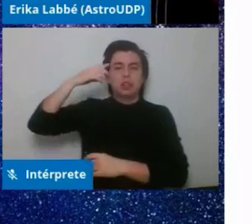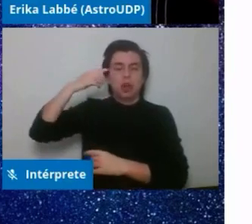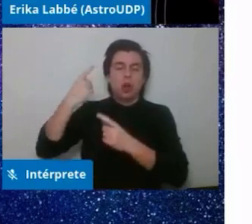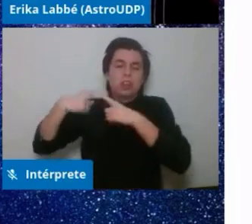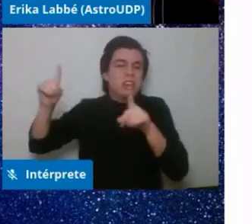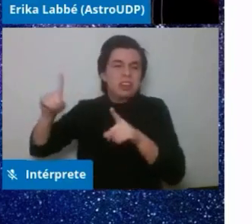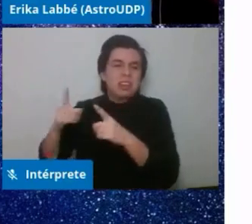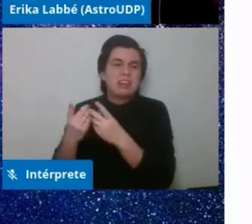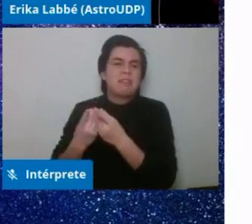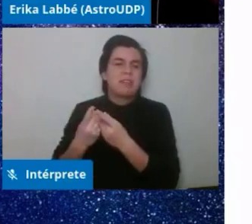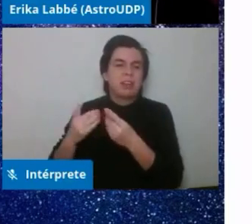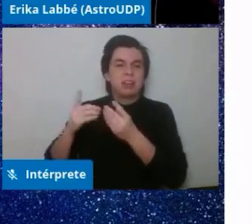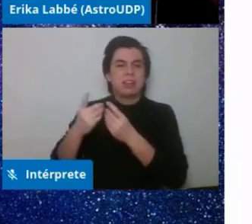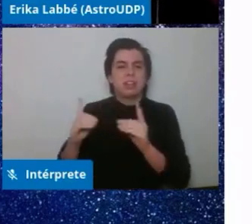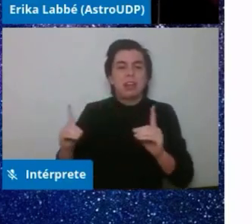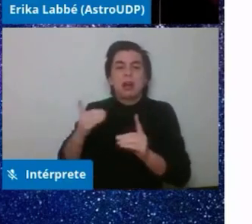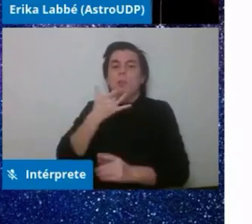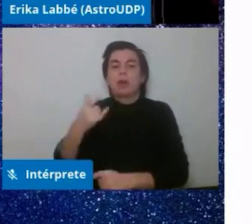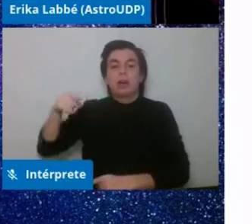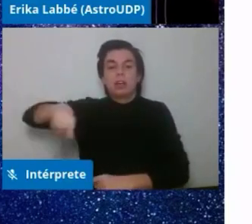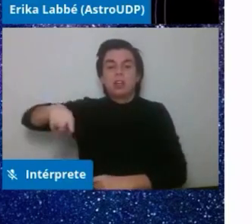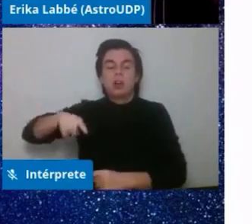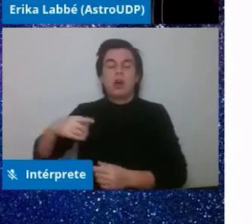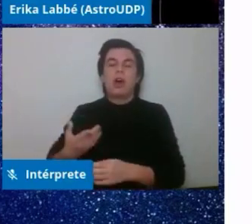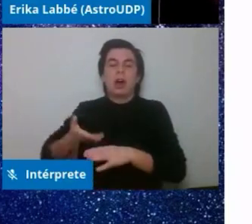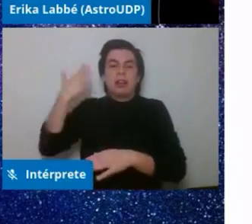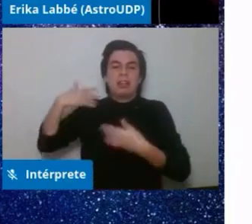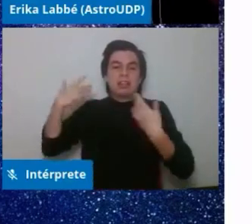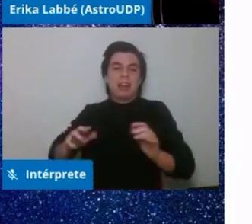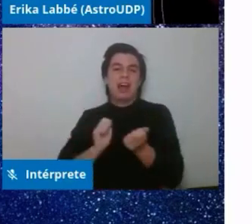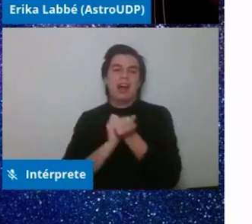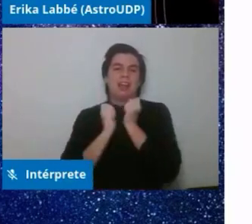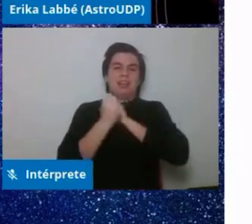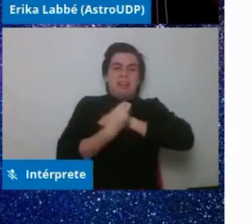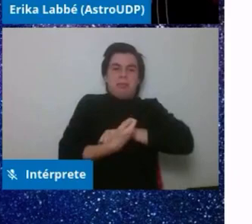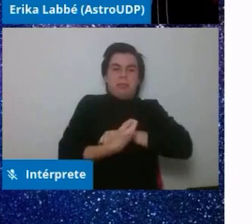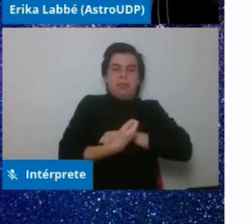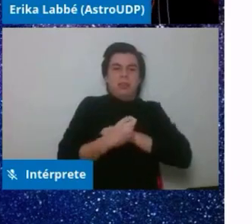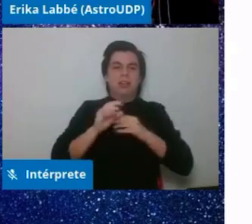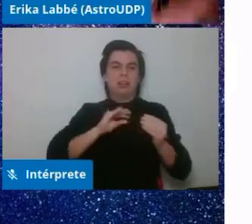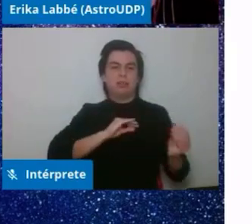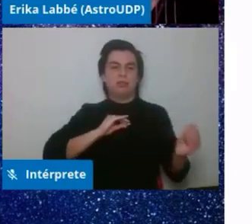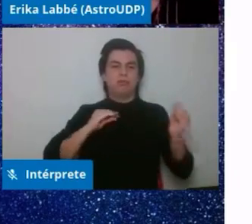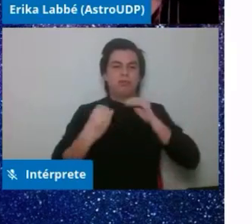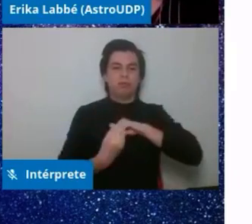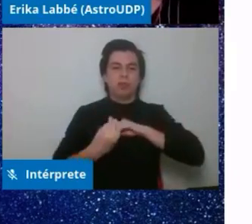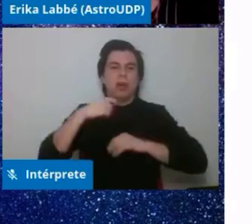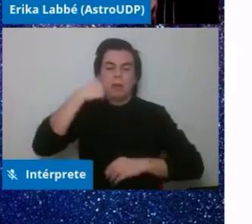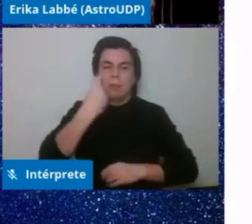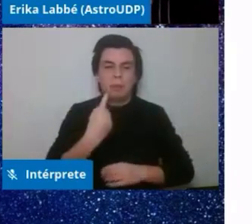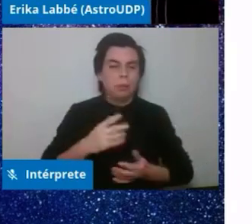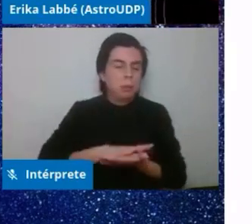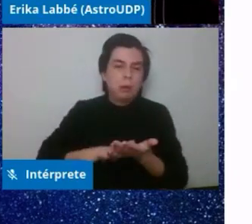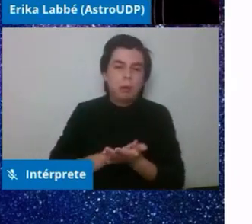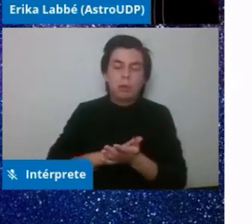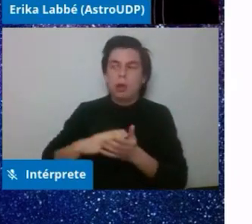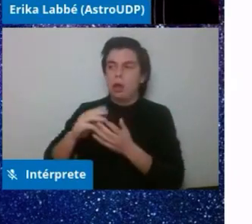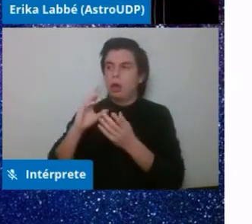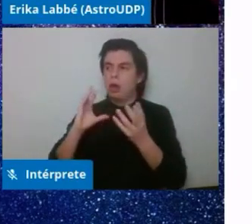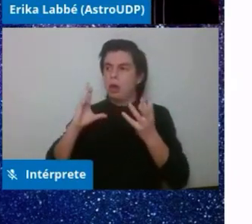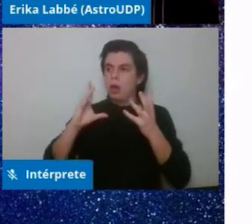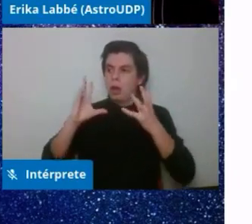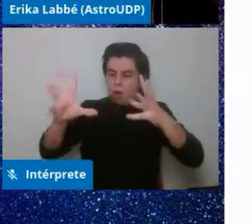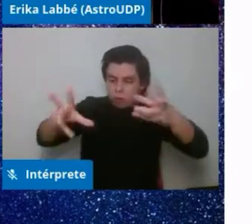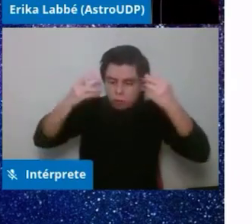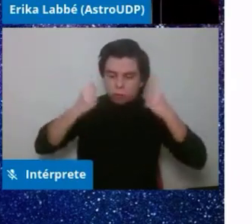condiciones para poder hacer cosas como caminar o como salir a comprar. Tienen